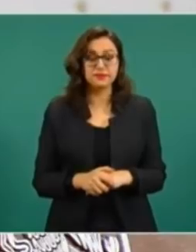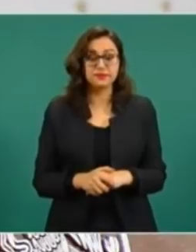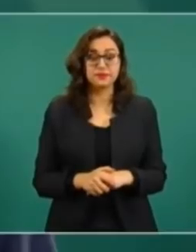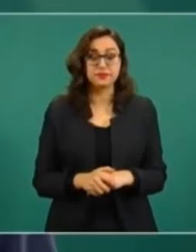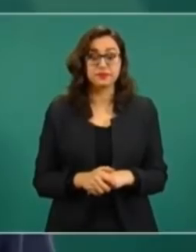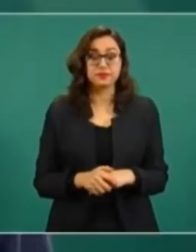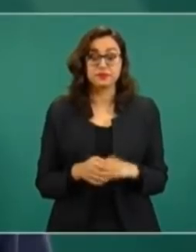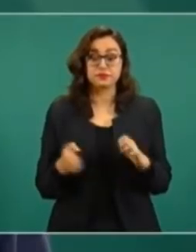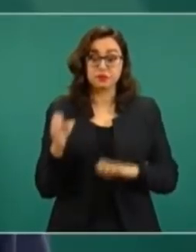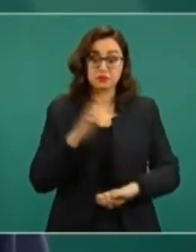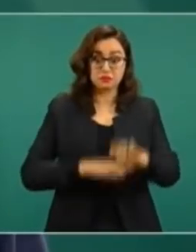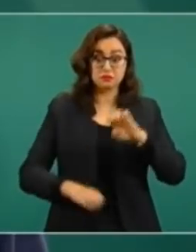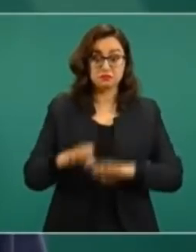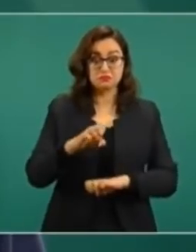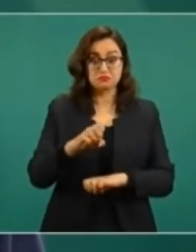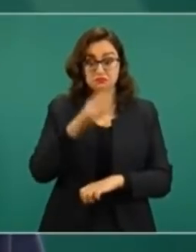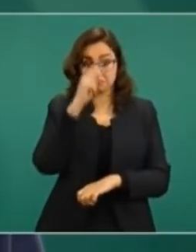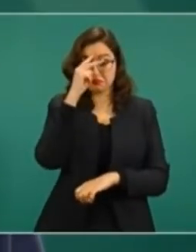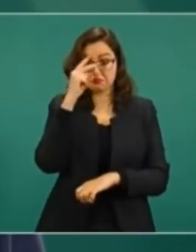los embajadores